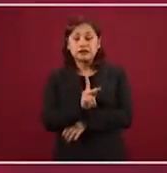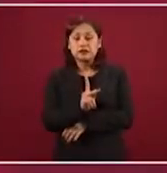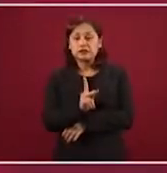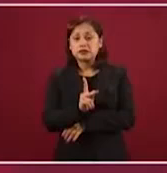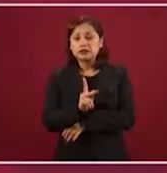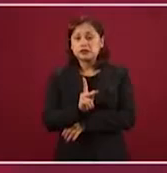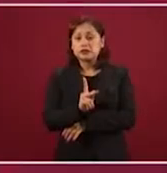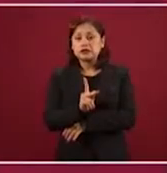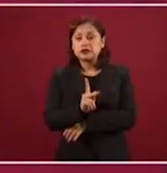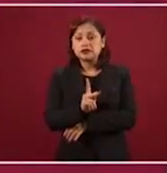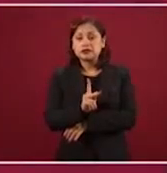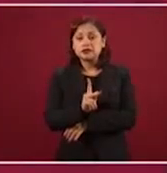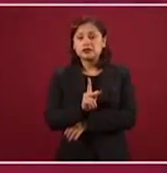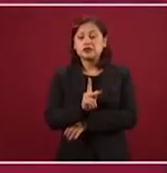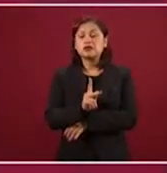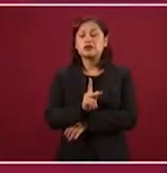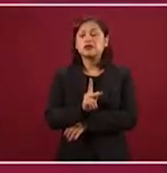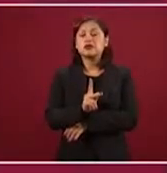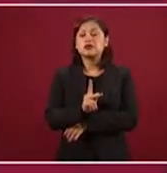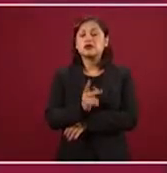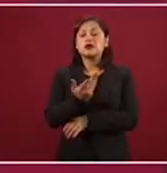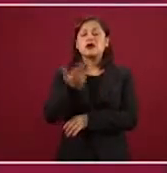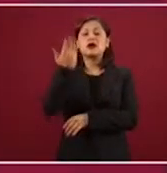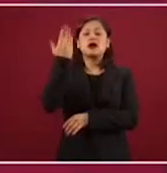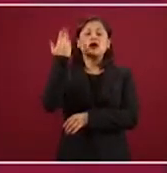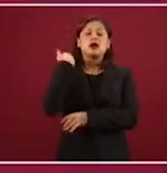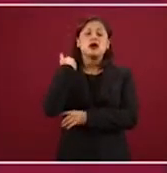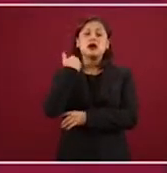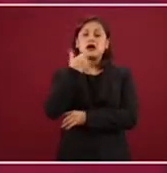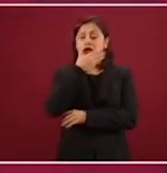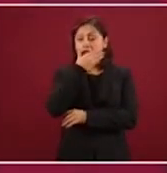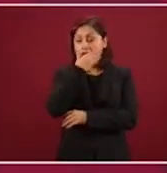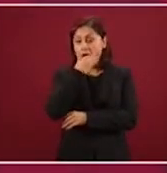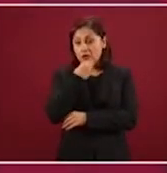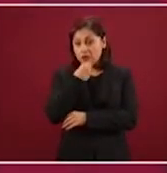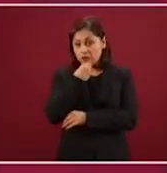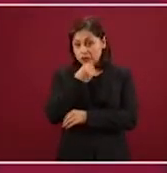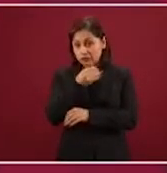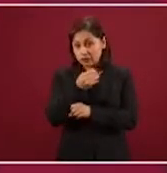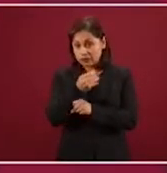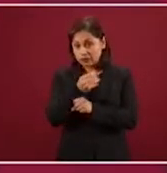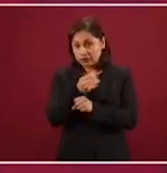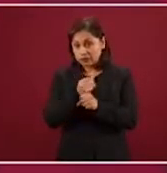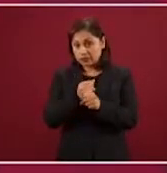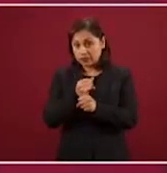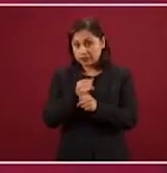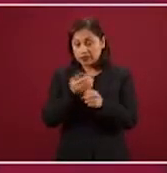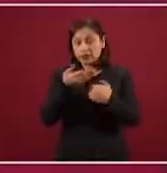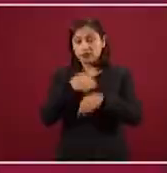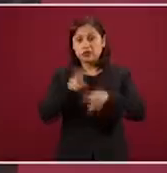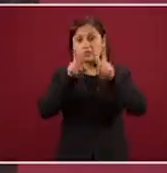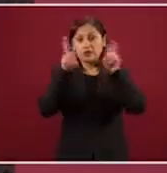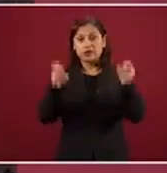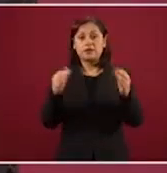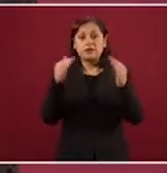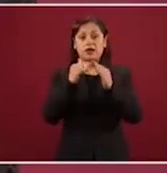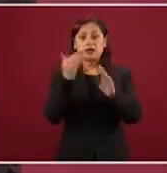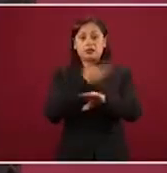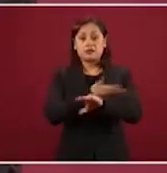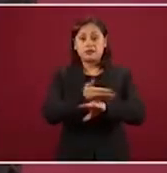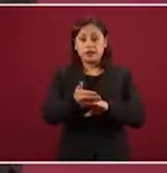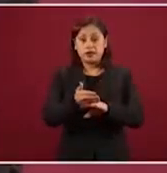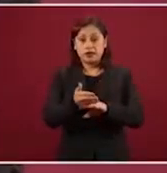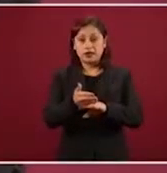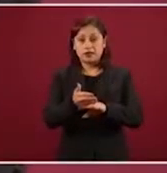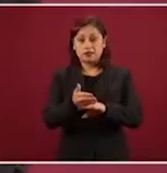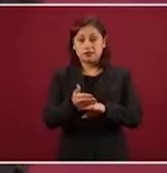la investigación de la Casa Blanca. O sea,